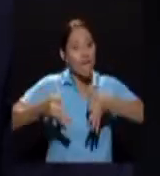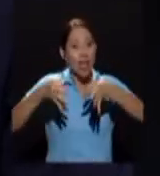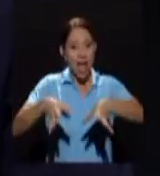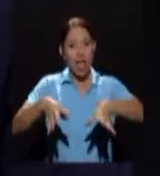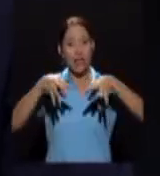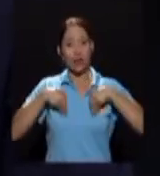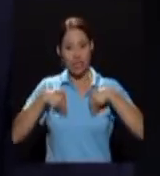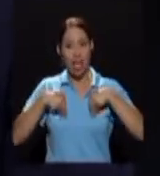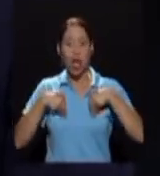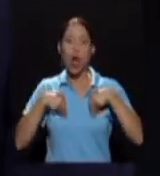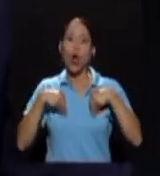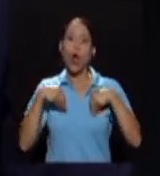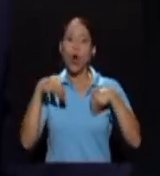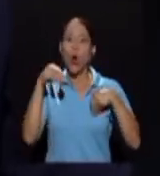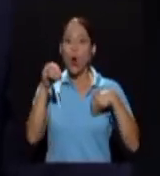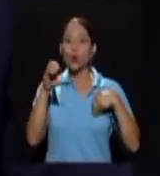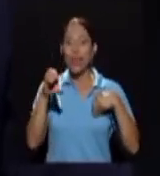ante la OCDE